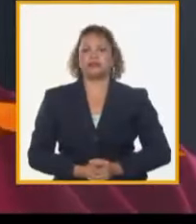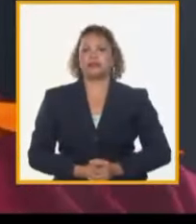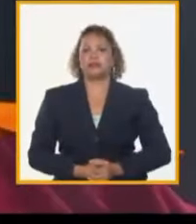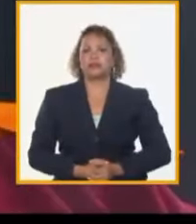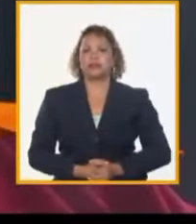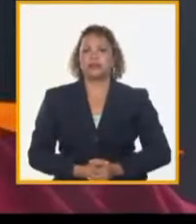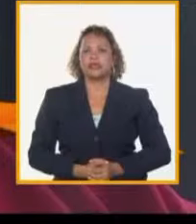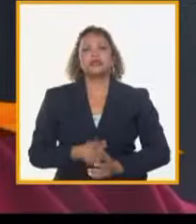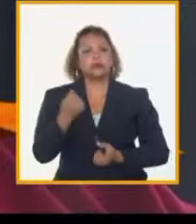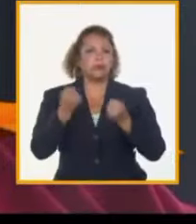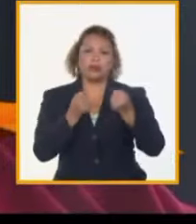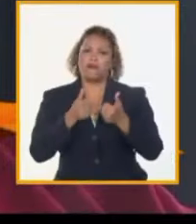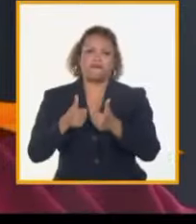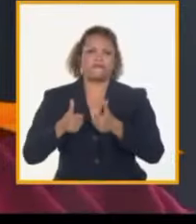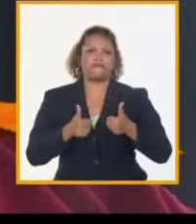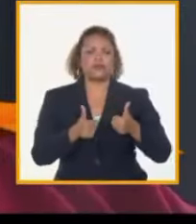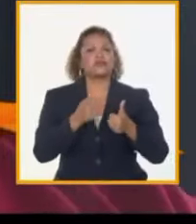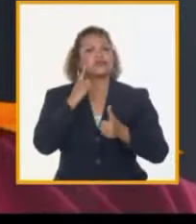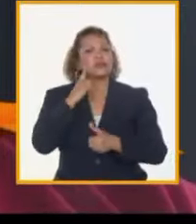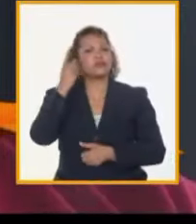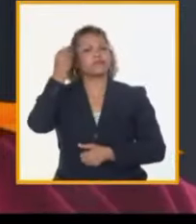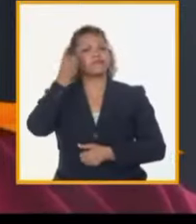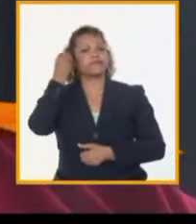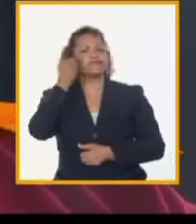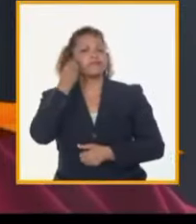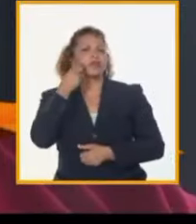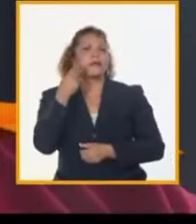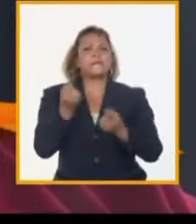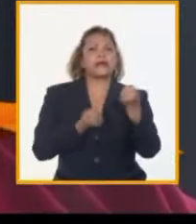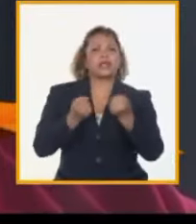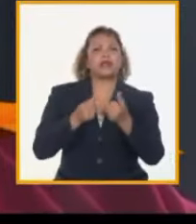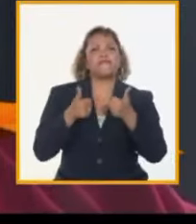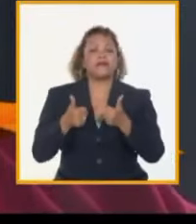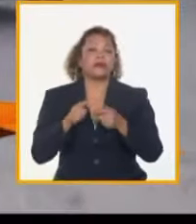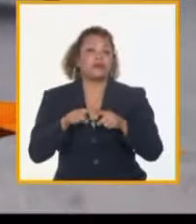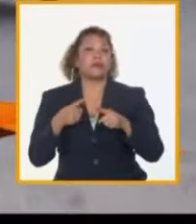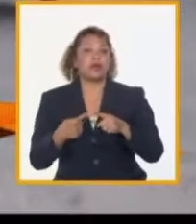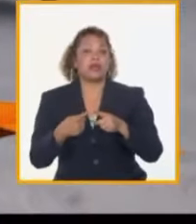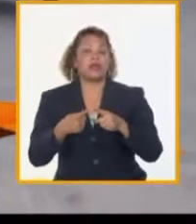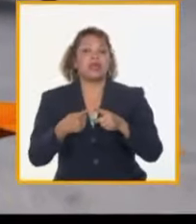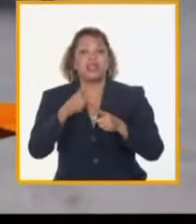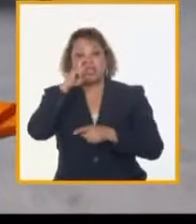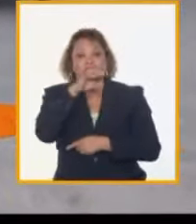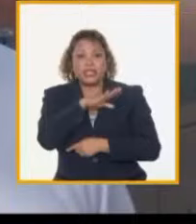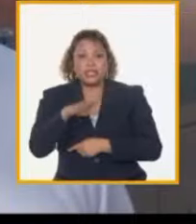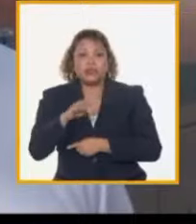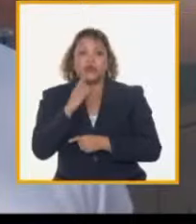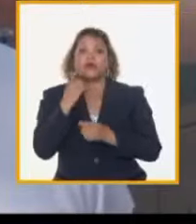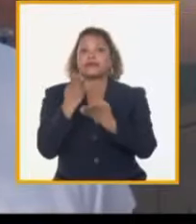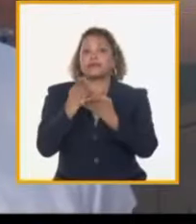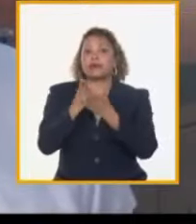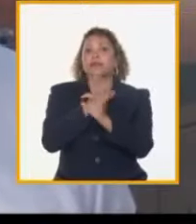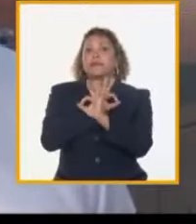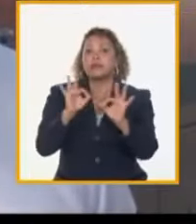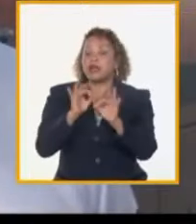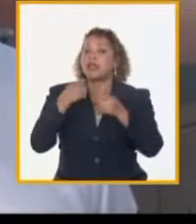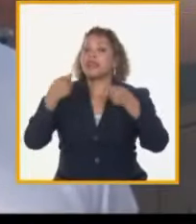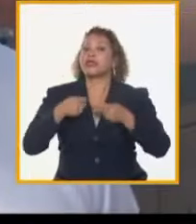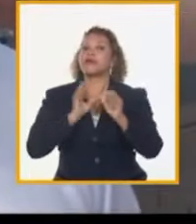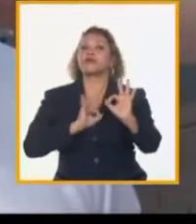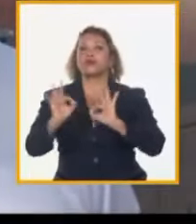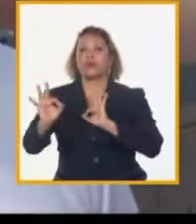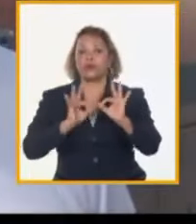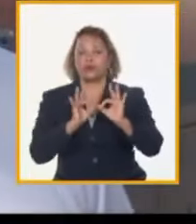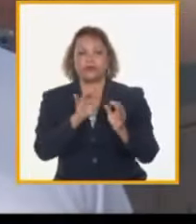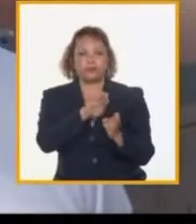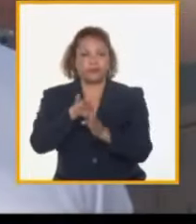vaya, manejo bien, siempre trato de hacerlo bien y con niños de escuelas especiales más todavía. El objeto social de la empresa transporte escolar